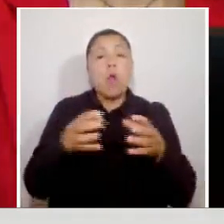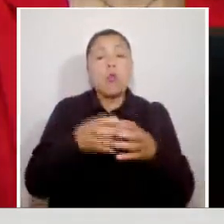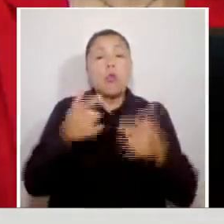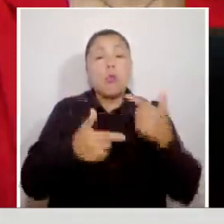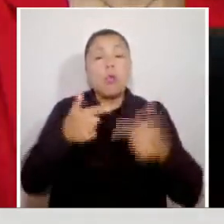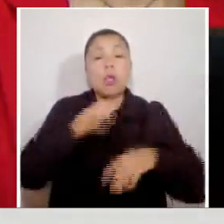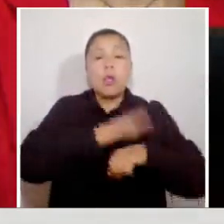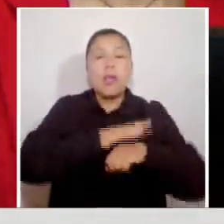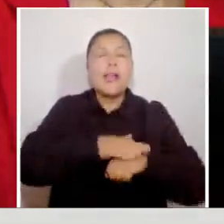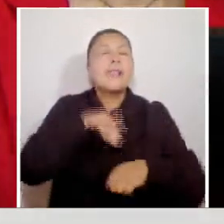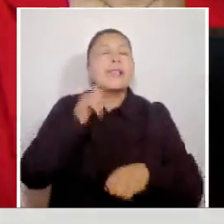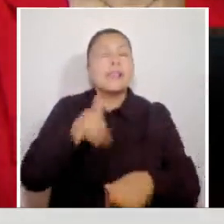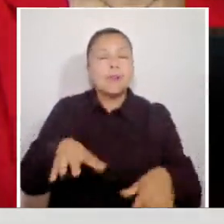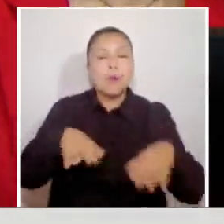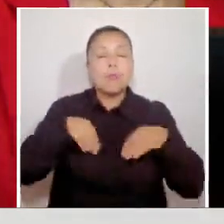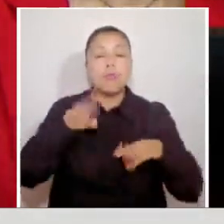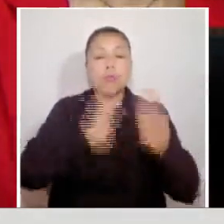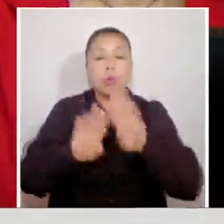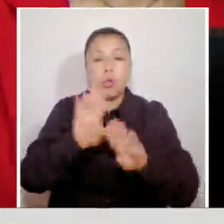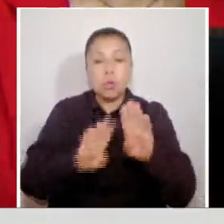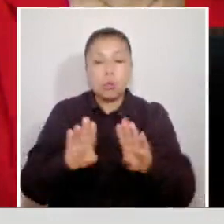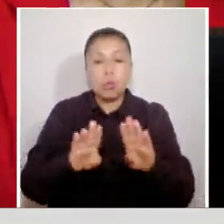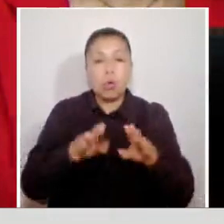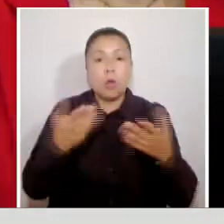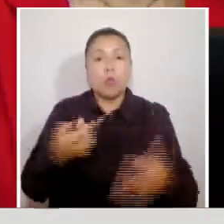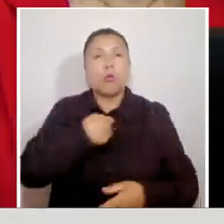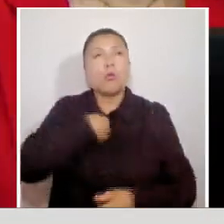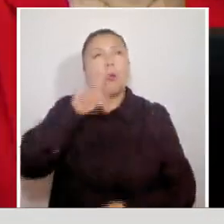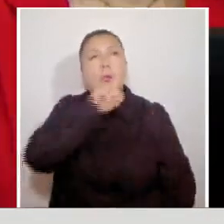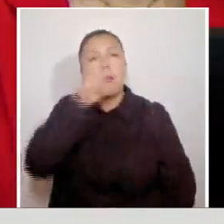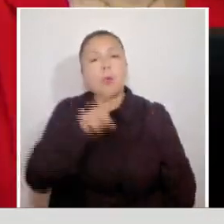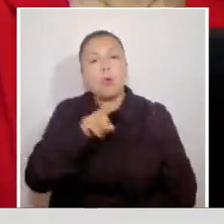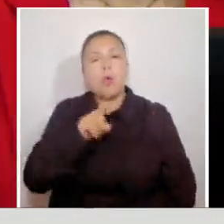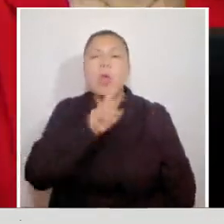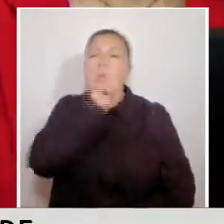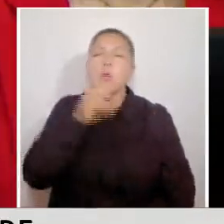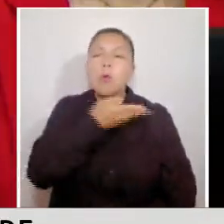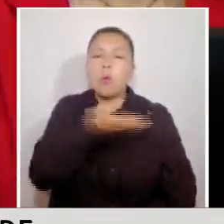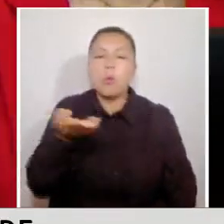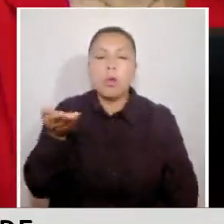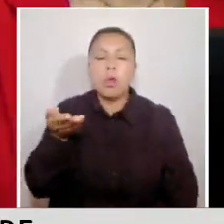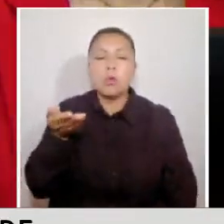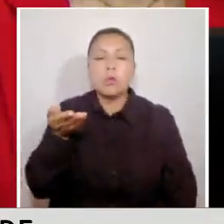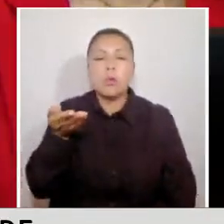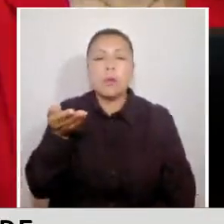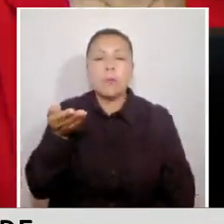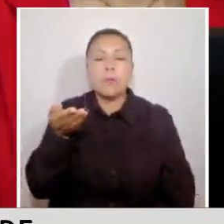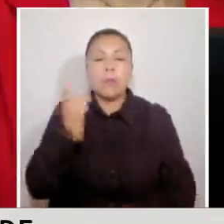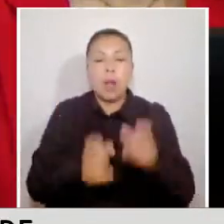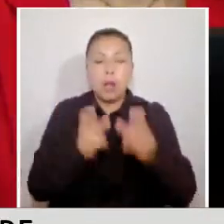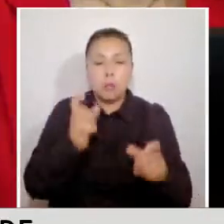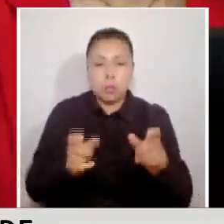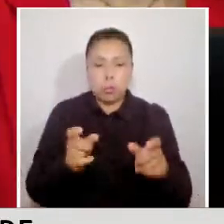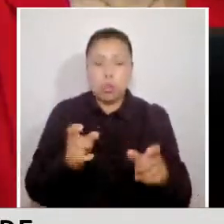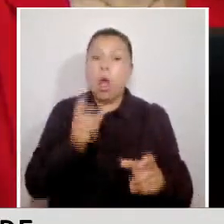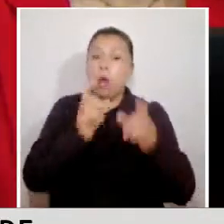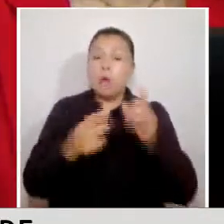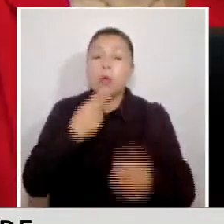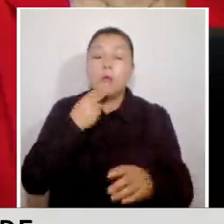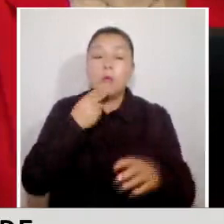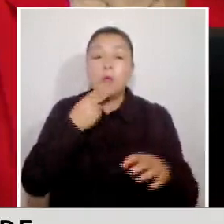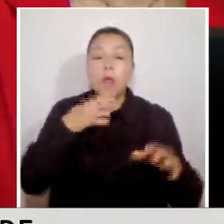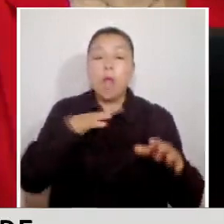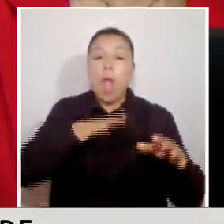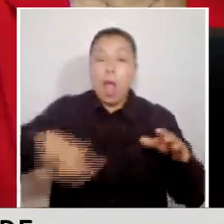asumió un rol de protección y entonces yo me pregunto y les pregunto acaso los pobladores la gente que vive en las poblaciones no